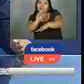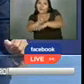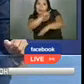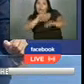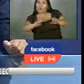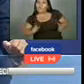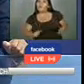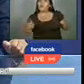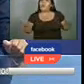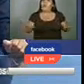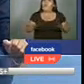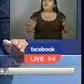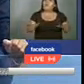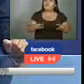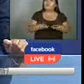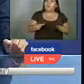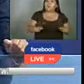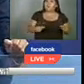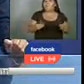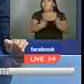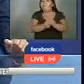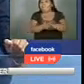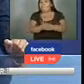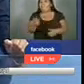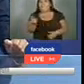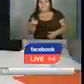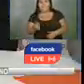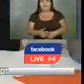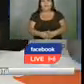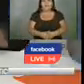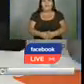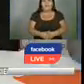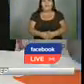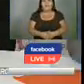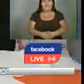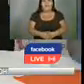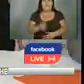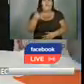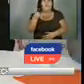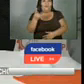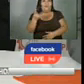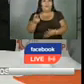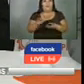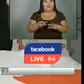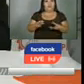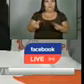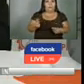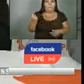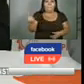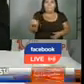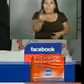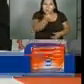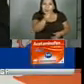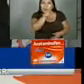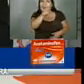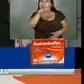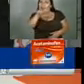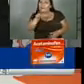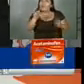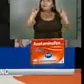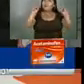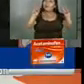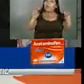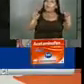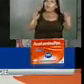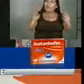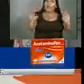de la inflación económica que atraviesa el país. Todavía no se resuelve la situación de la gente especialmente. Su